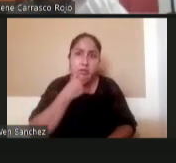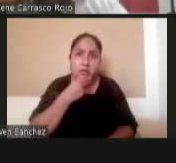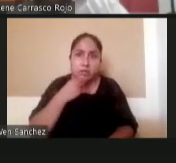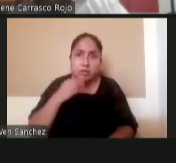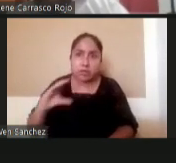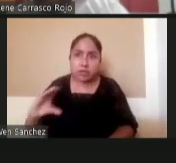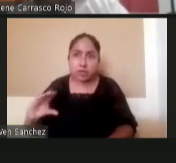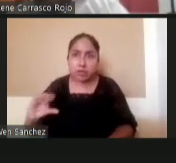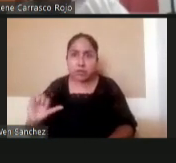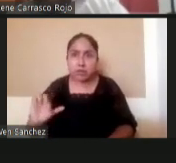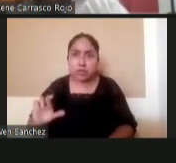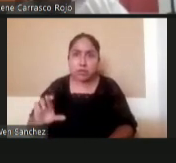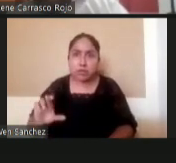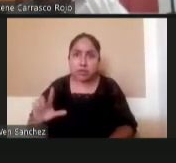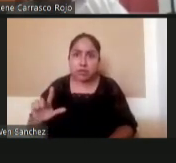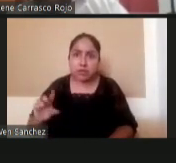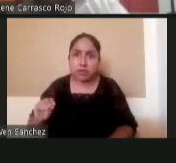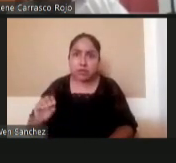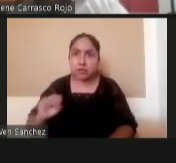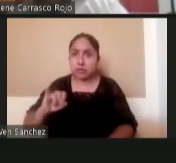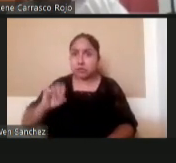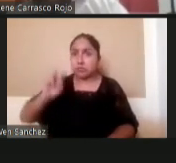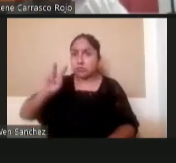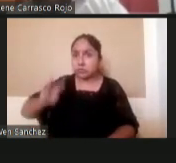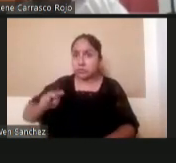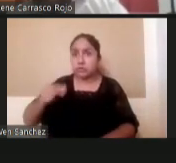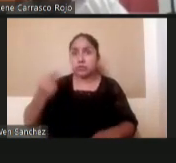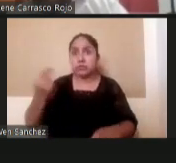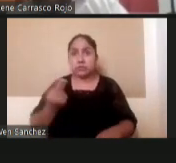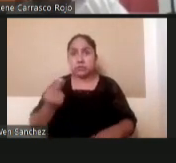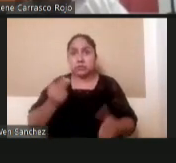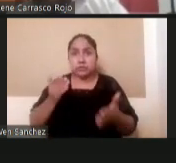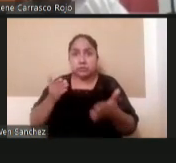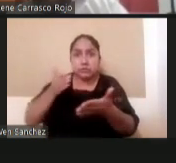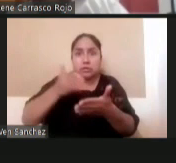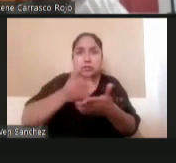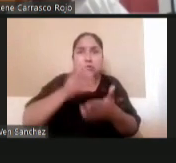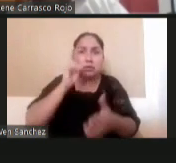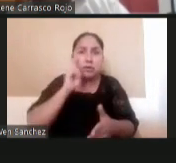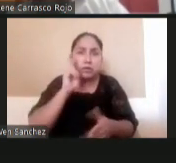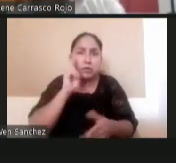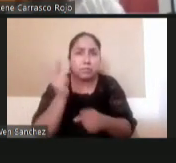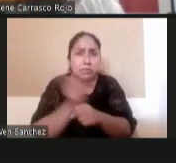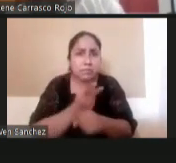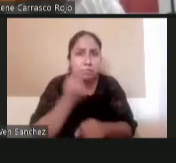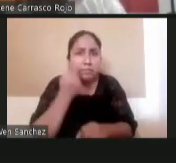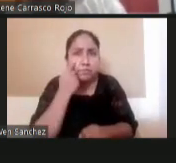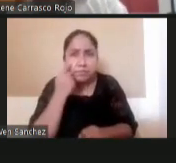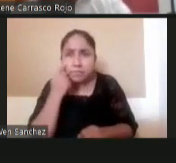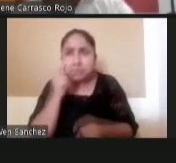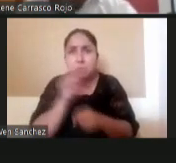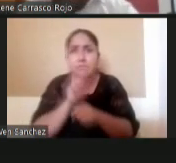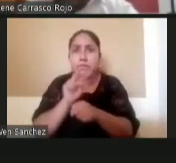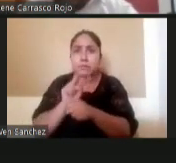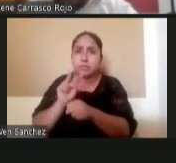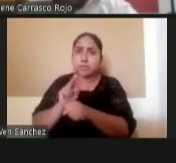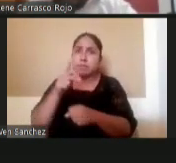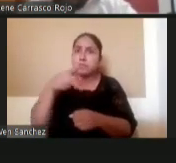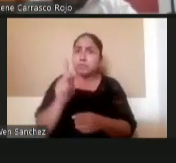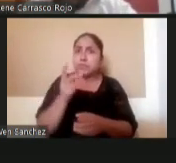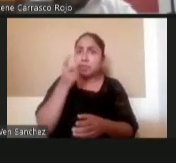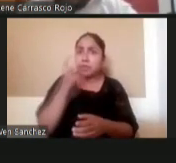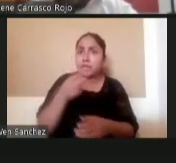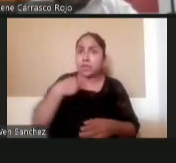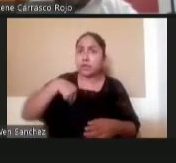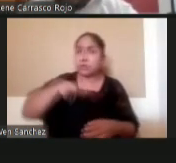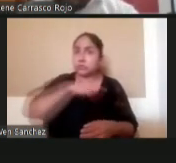está sucediendo, pero también eso es parte de la misma empresa, eso es parte de la entrada y salida de la eficiencia